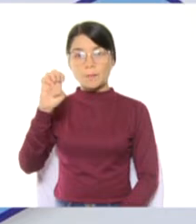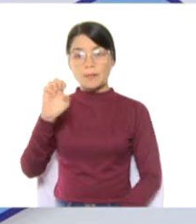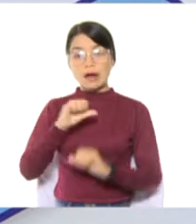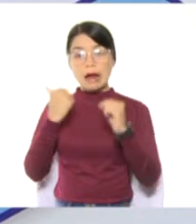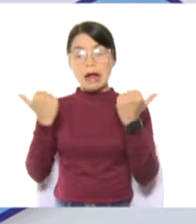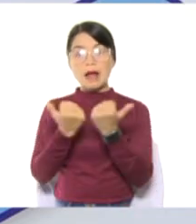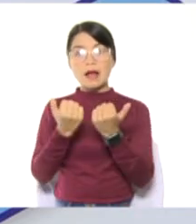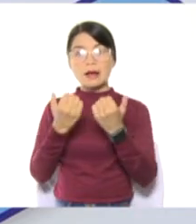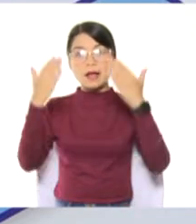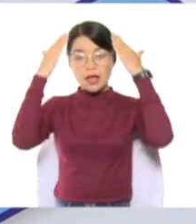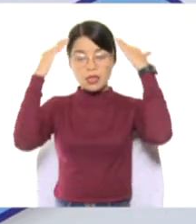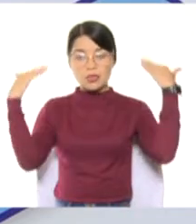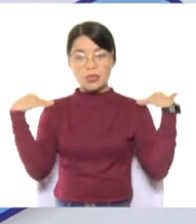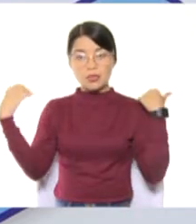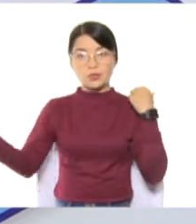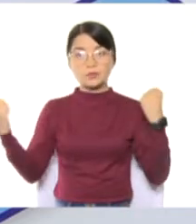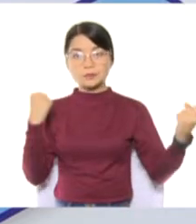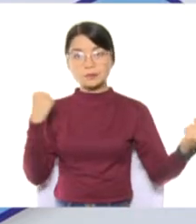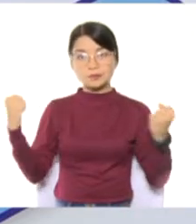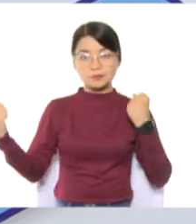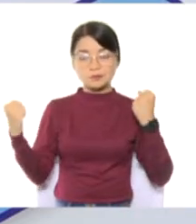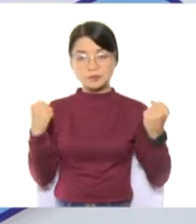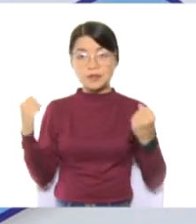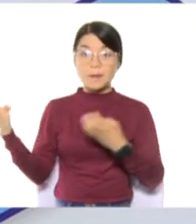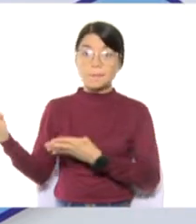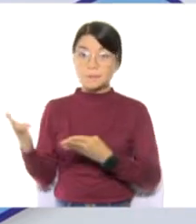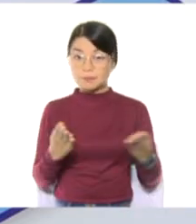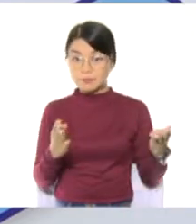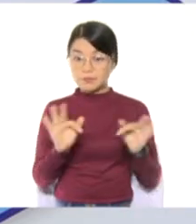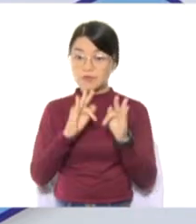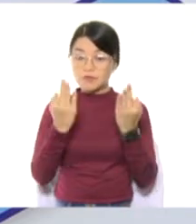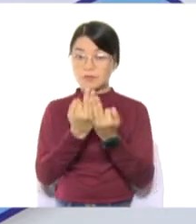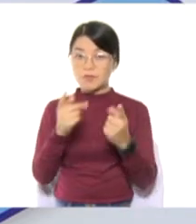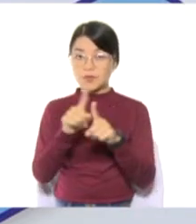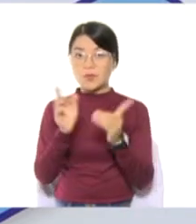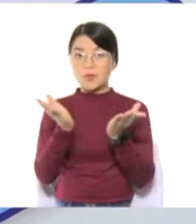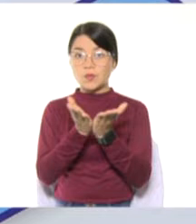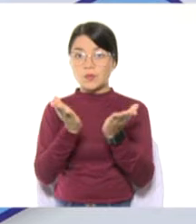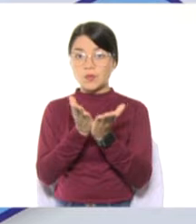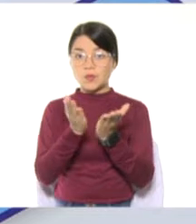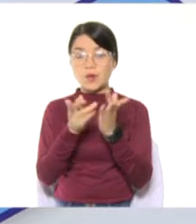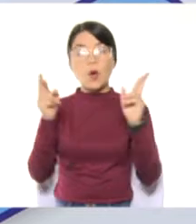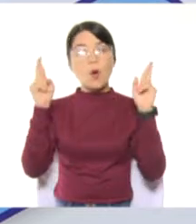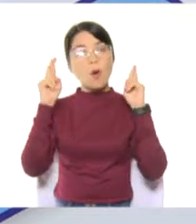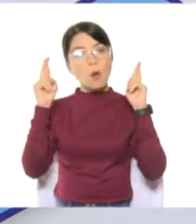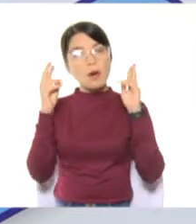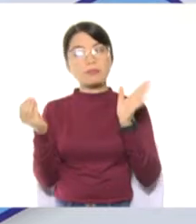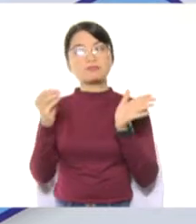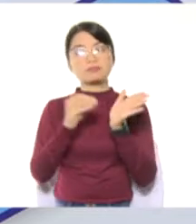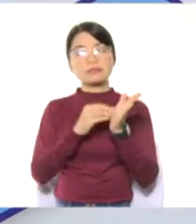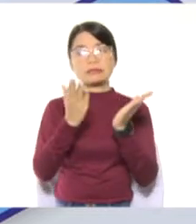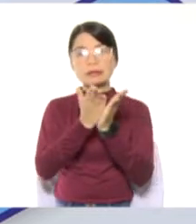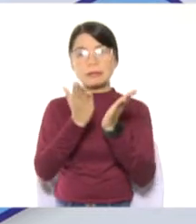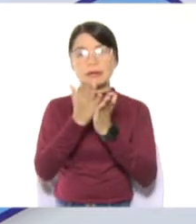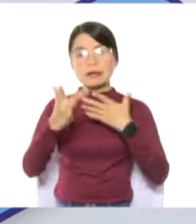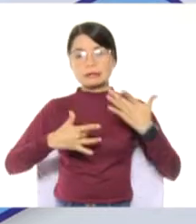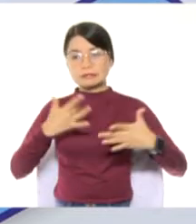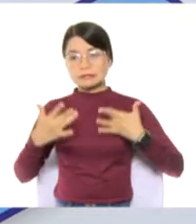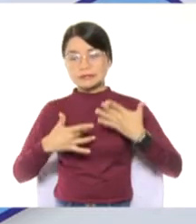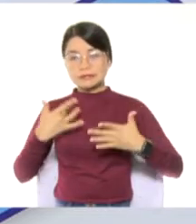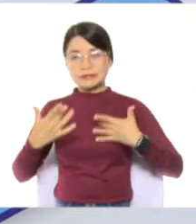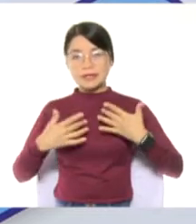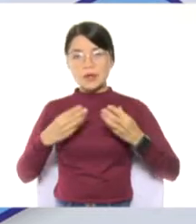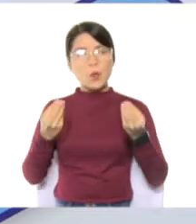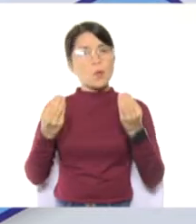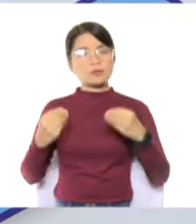a Cada Familia Una Escuela. Espero que estén retomando sus actividades académicas con mucho ánimo y mucho éxito. El día